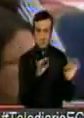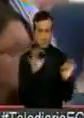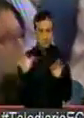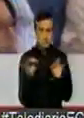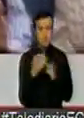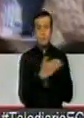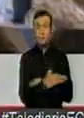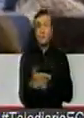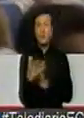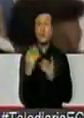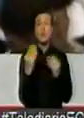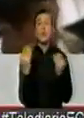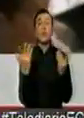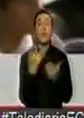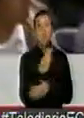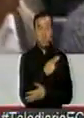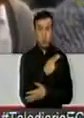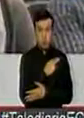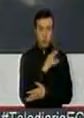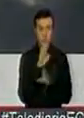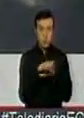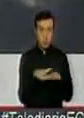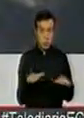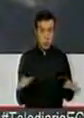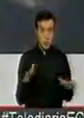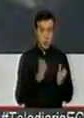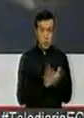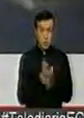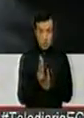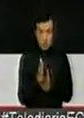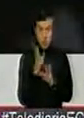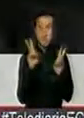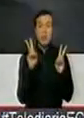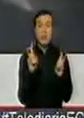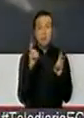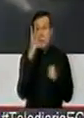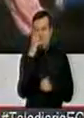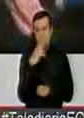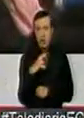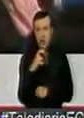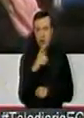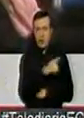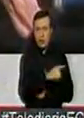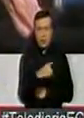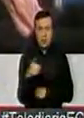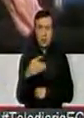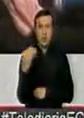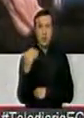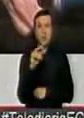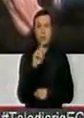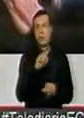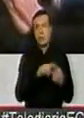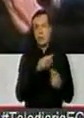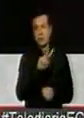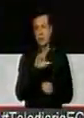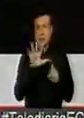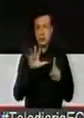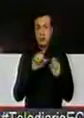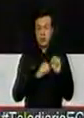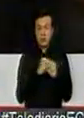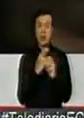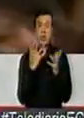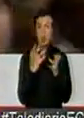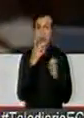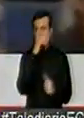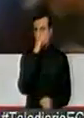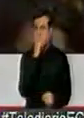Ellos son en su mayoría universitarios, estudiantes de las carreras relacionadas a la hotelería. Jóvenes hasta 26 años de edad que buscan una